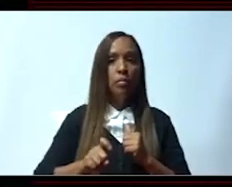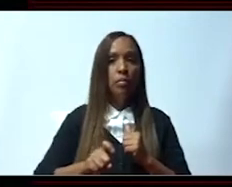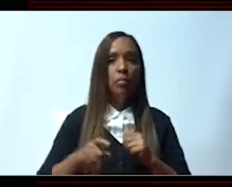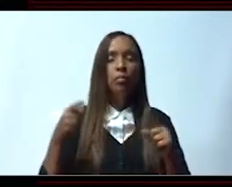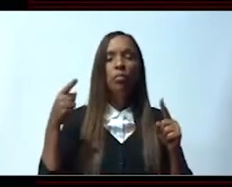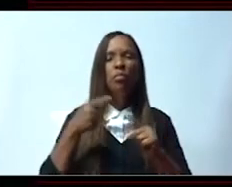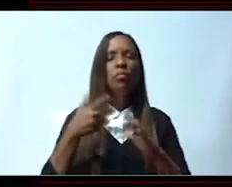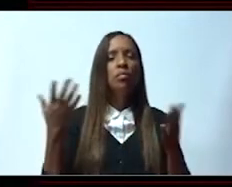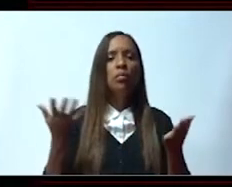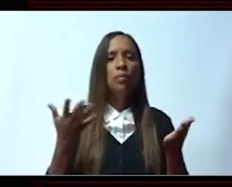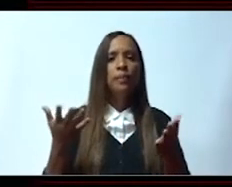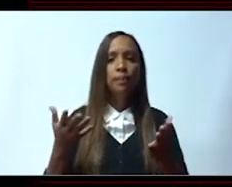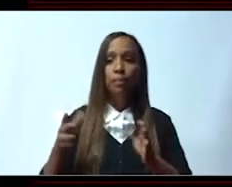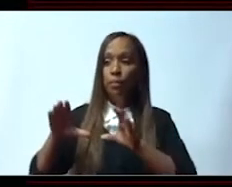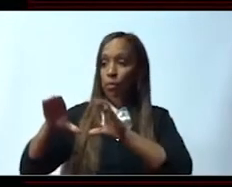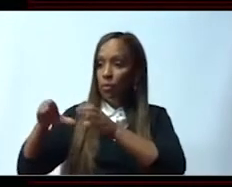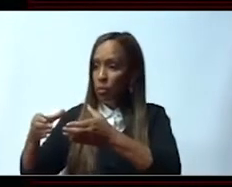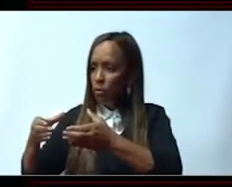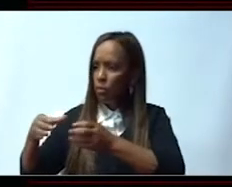el informe de la comisión.